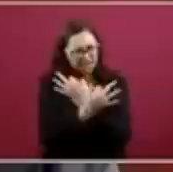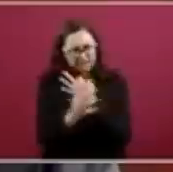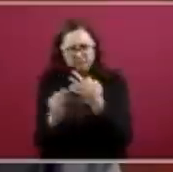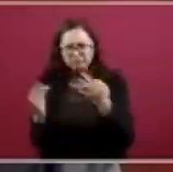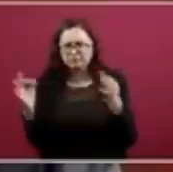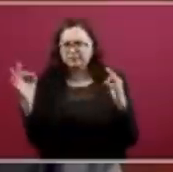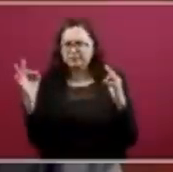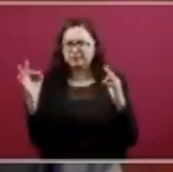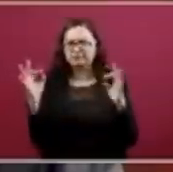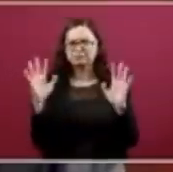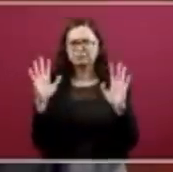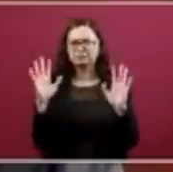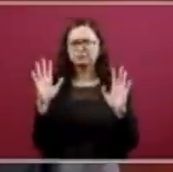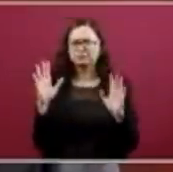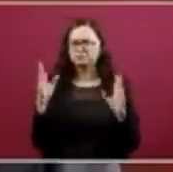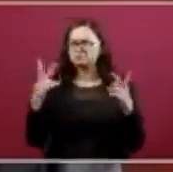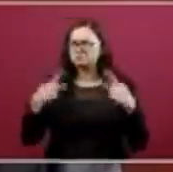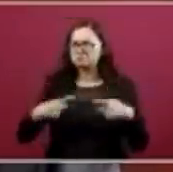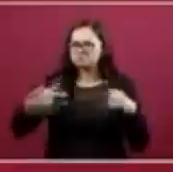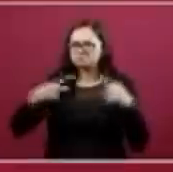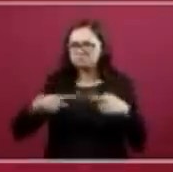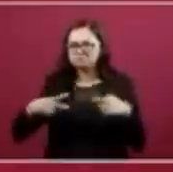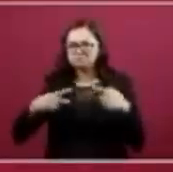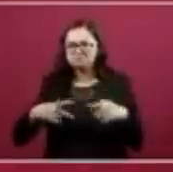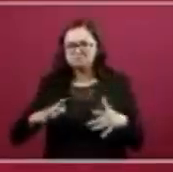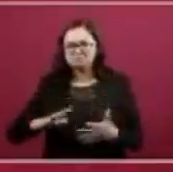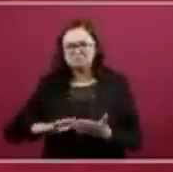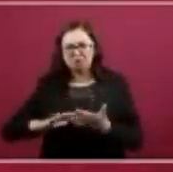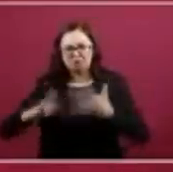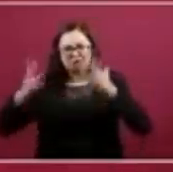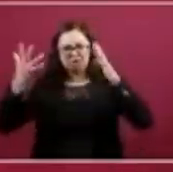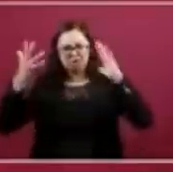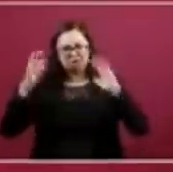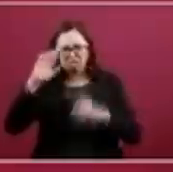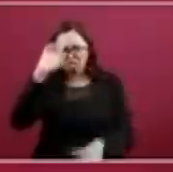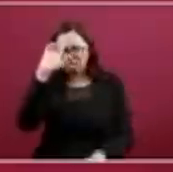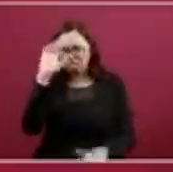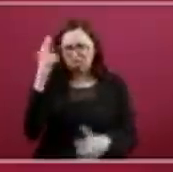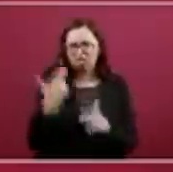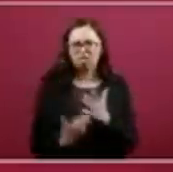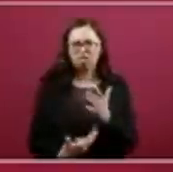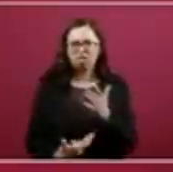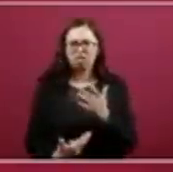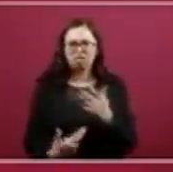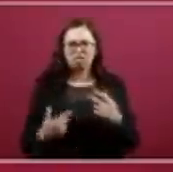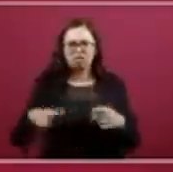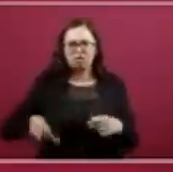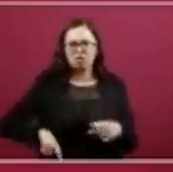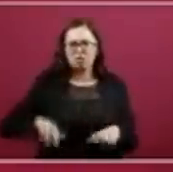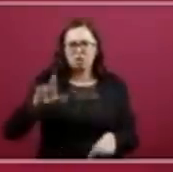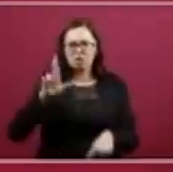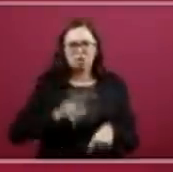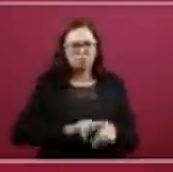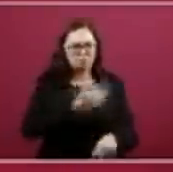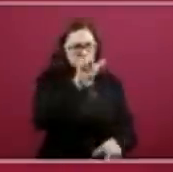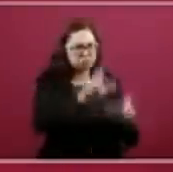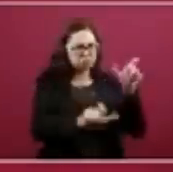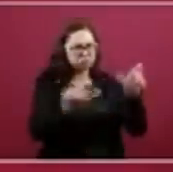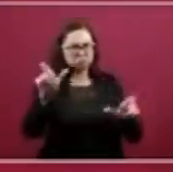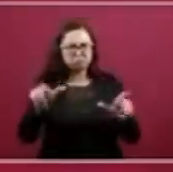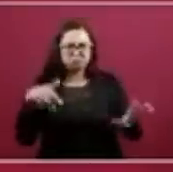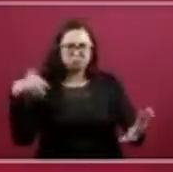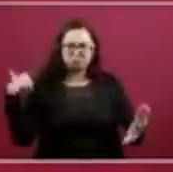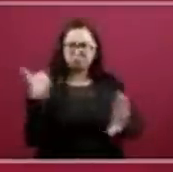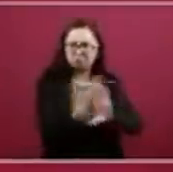los actos irrespetuosos, los actos en contra de gobernadores en los